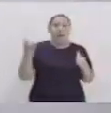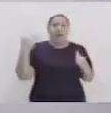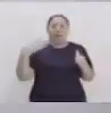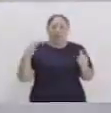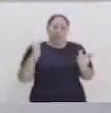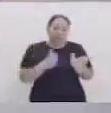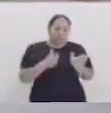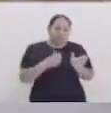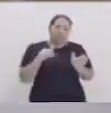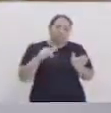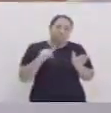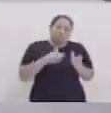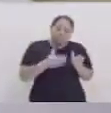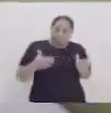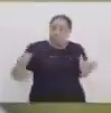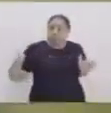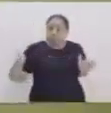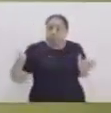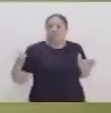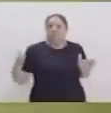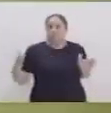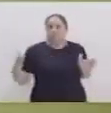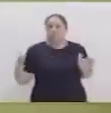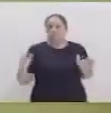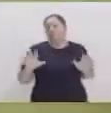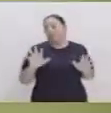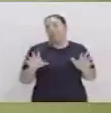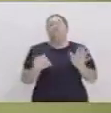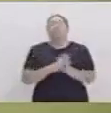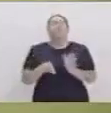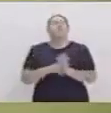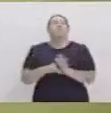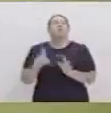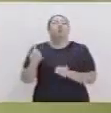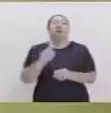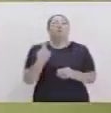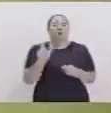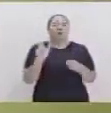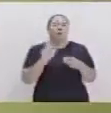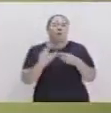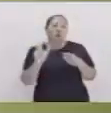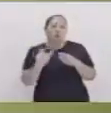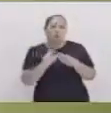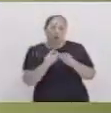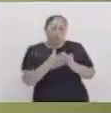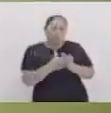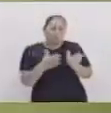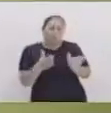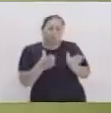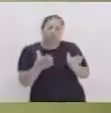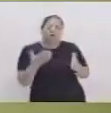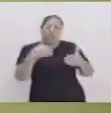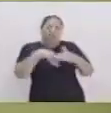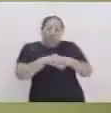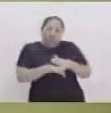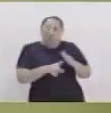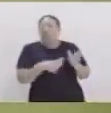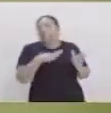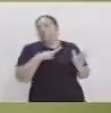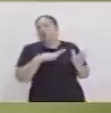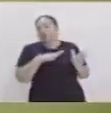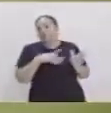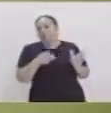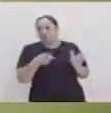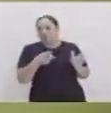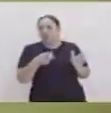mismo podemos ver en la dilatación superficial, por ejemplo, no es que solo el objeto por fuera, acá podemos ver que adentro tenía un círculo,